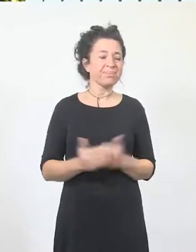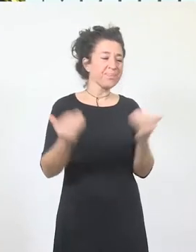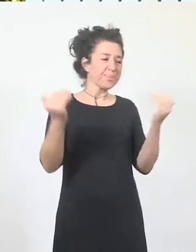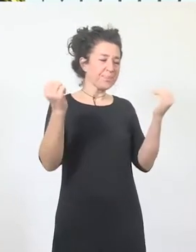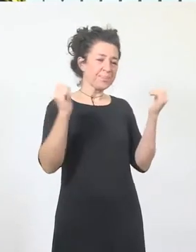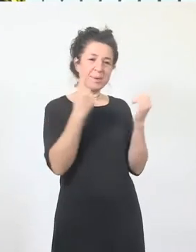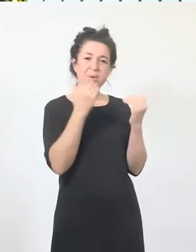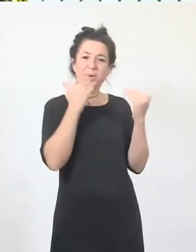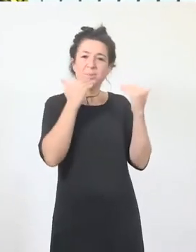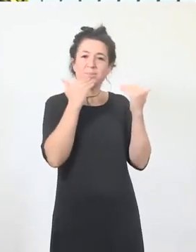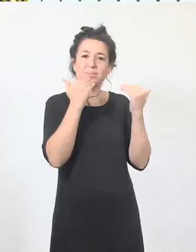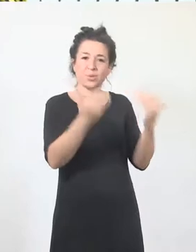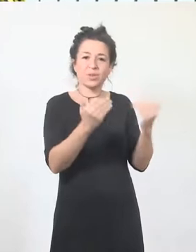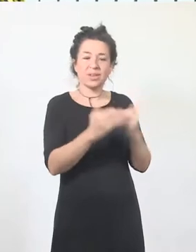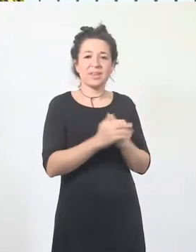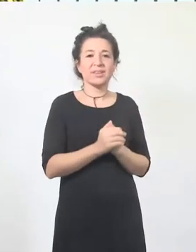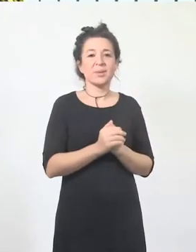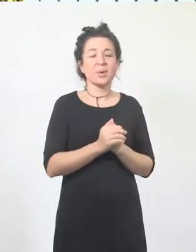Muchas gracias.